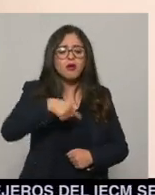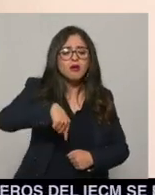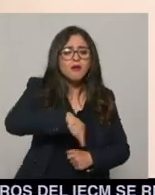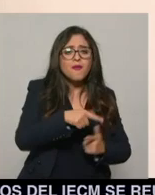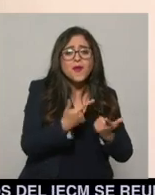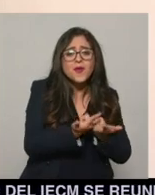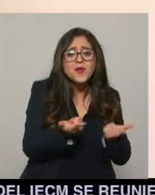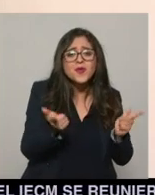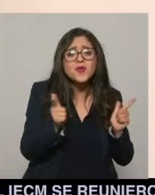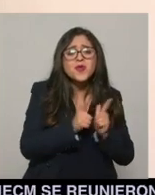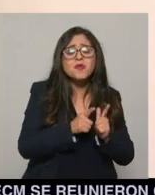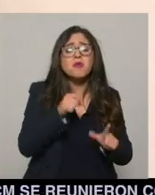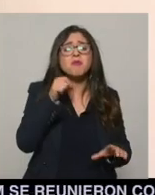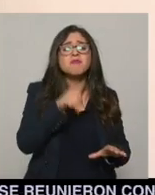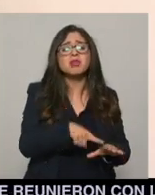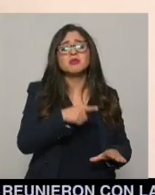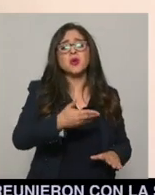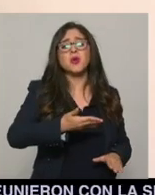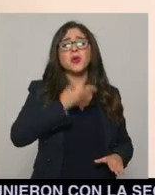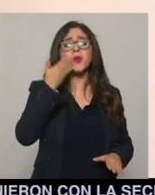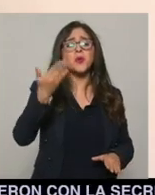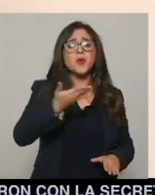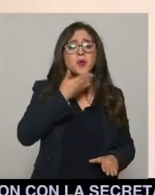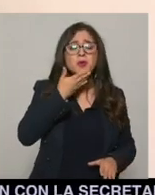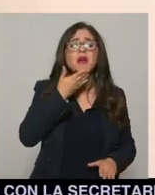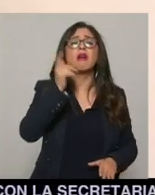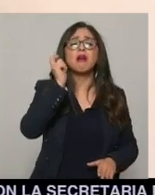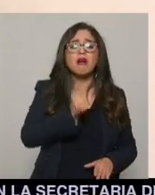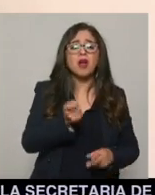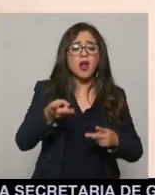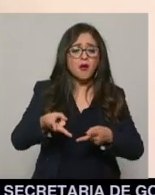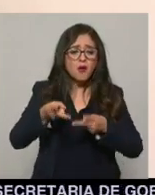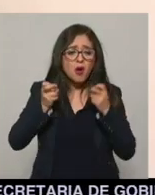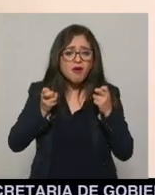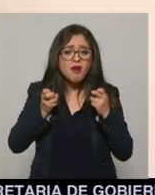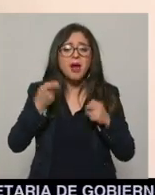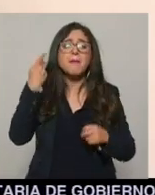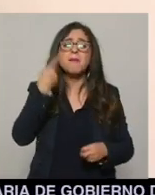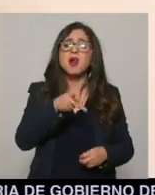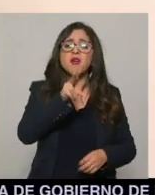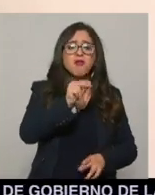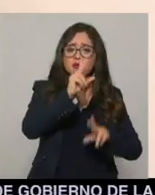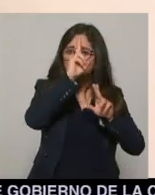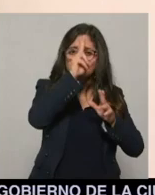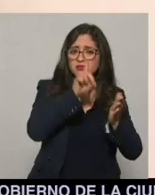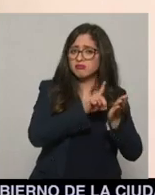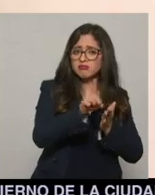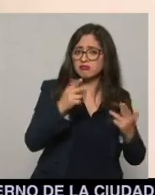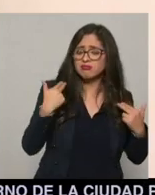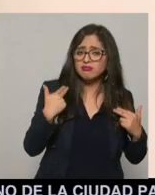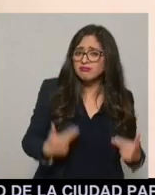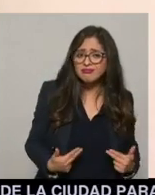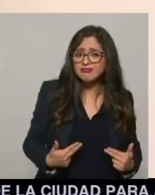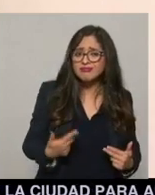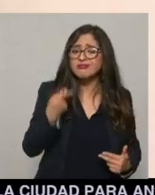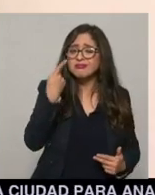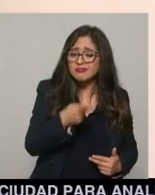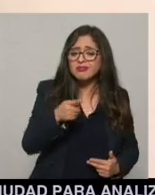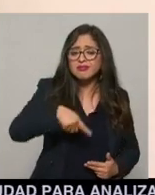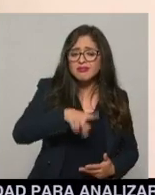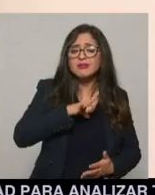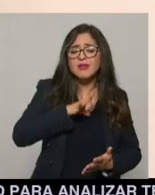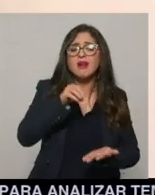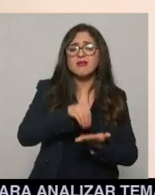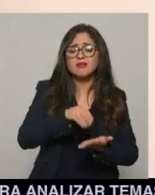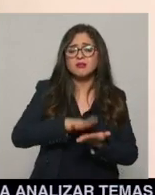estructura delincuencial y violadora de los derechos humanos. En tortura no hay vuelta de hoja, de tal manera que estos son los datos que